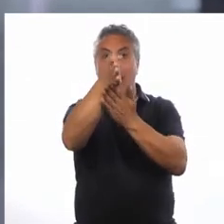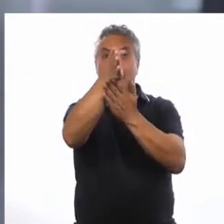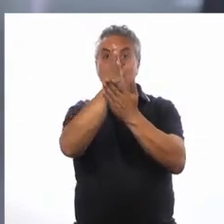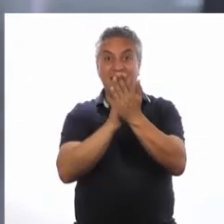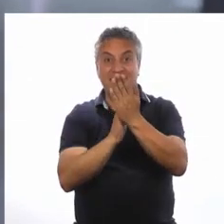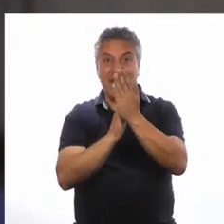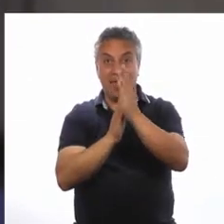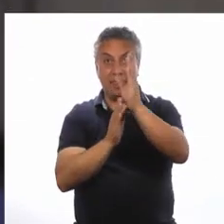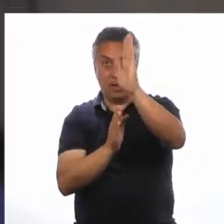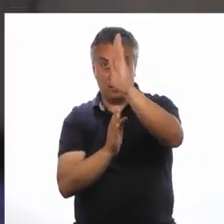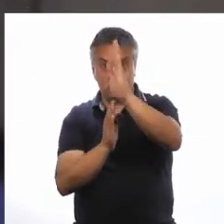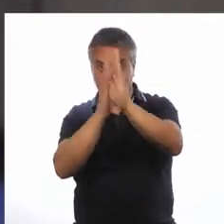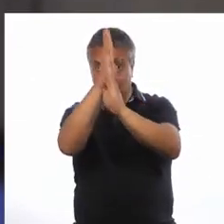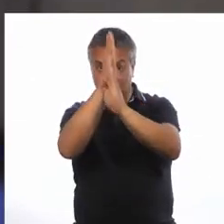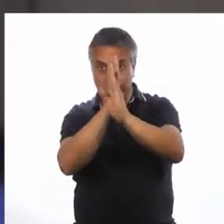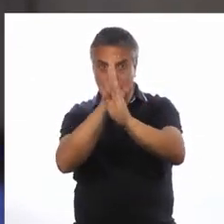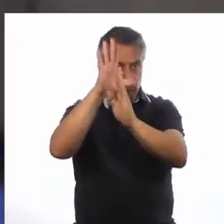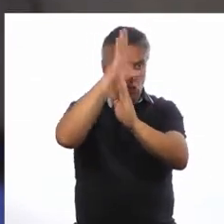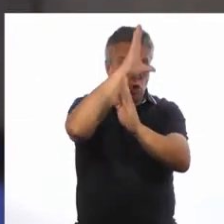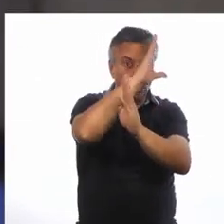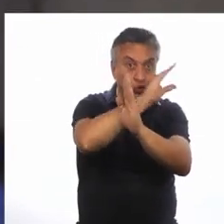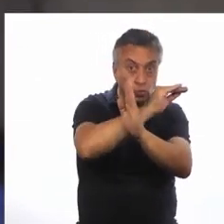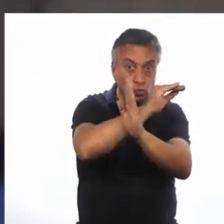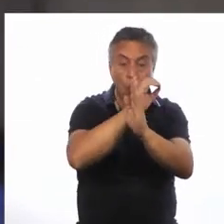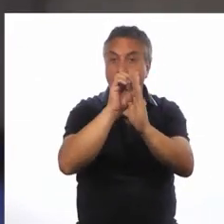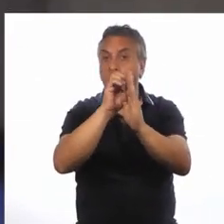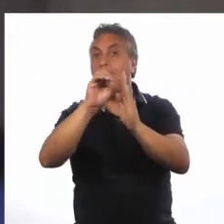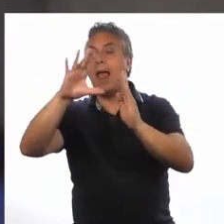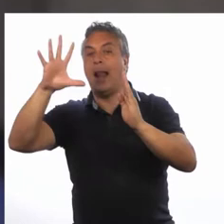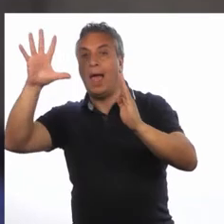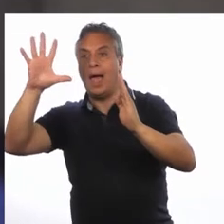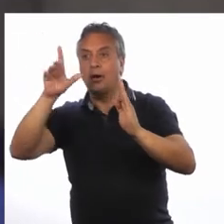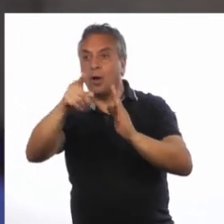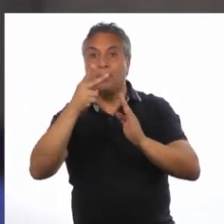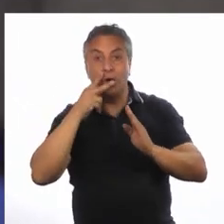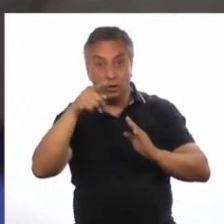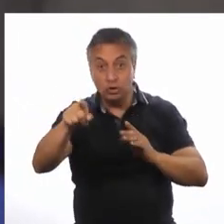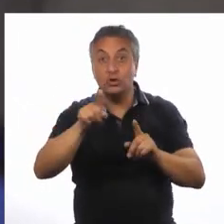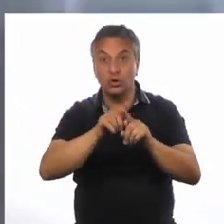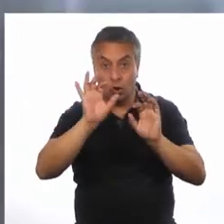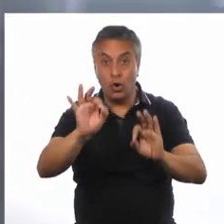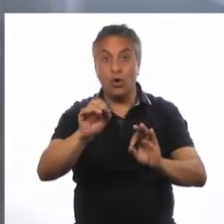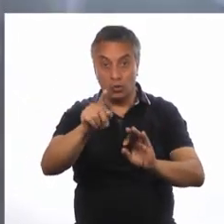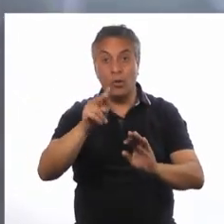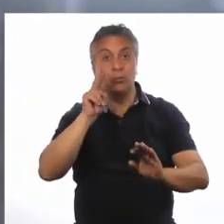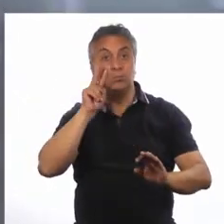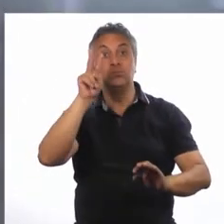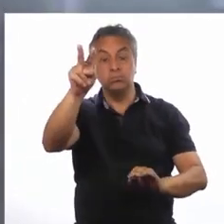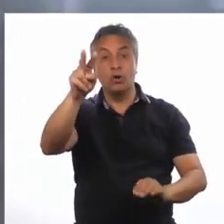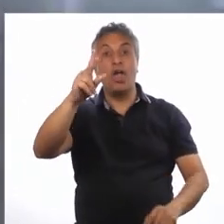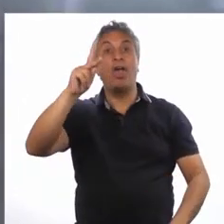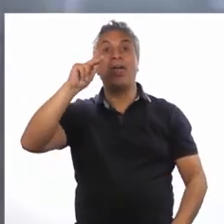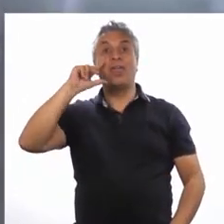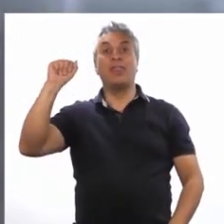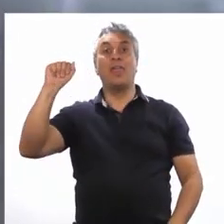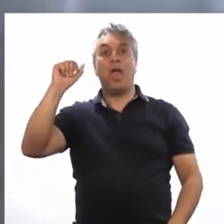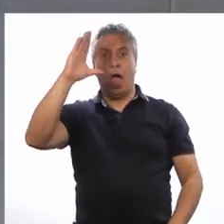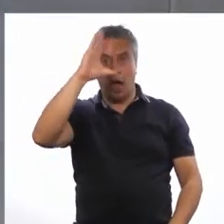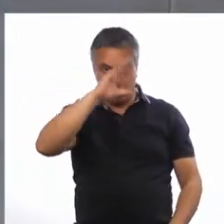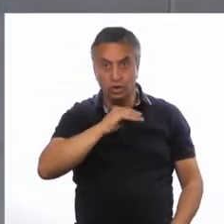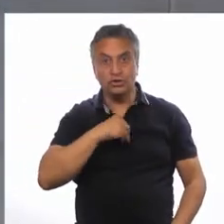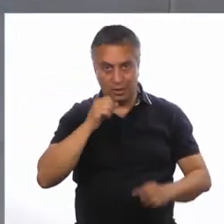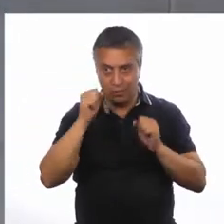iluminada y la mitad completamente oscura. Pero lo singular es que esta luna la podemos ver tanto de día como de noche.